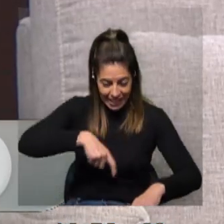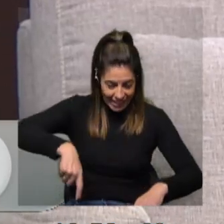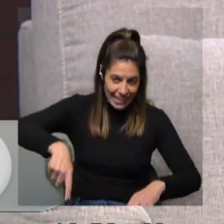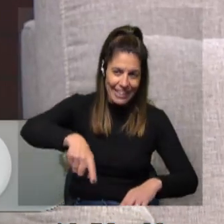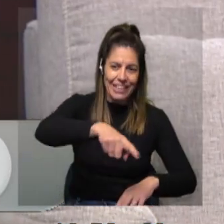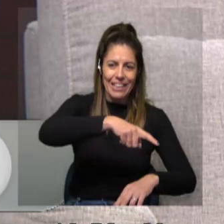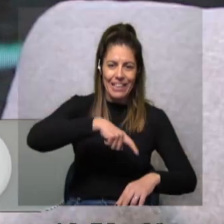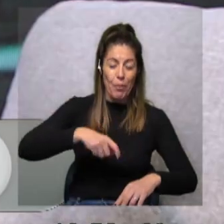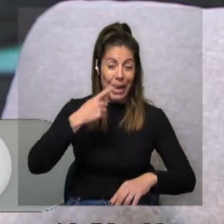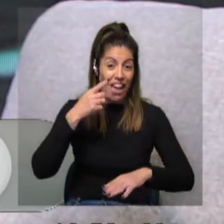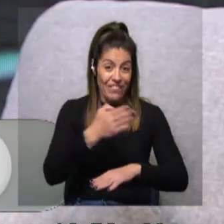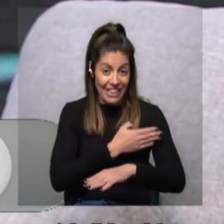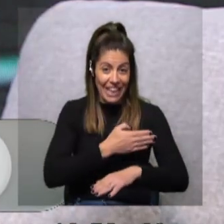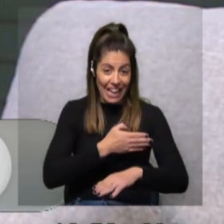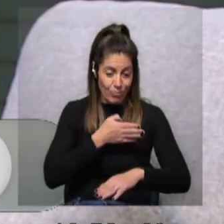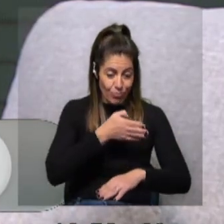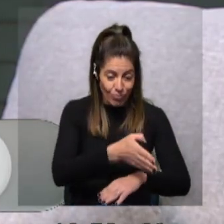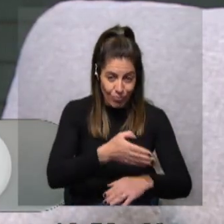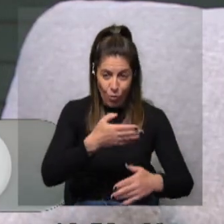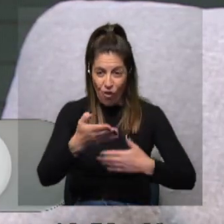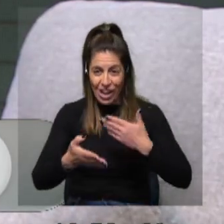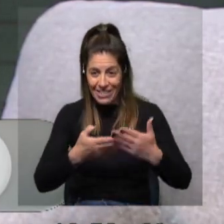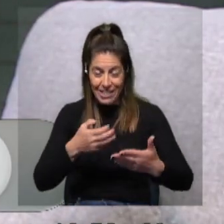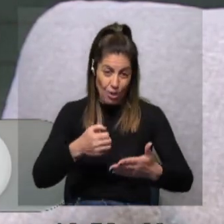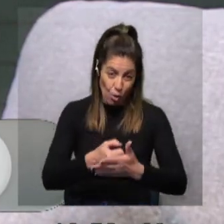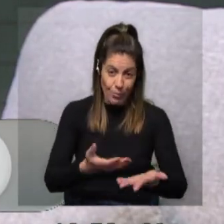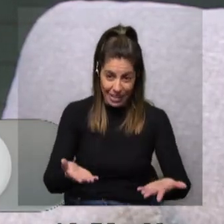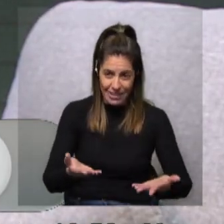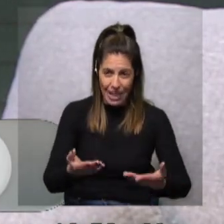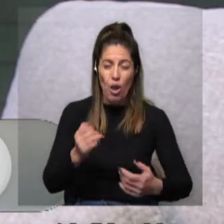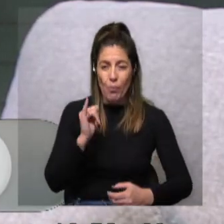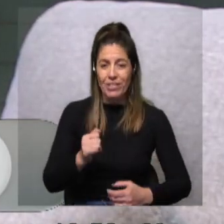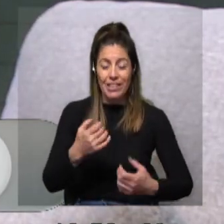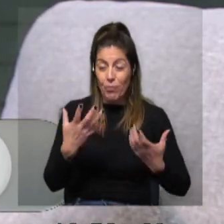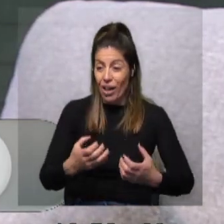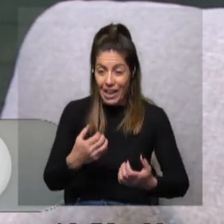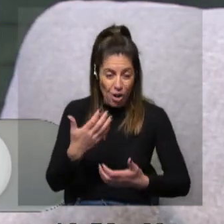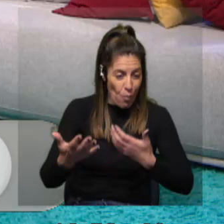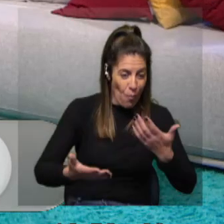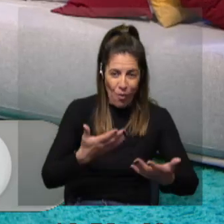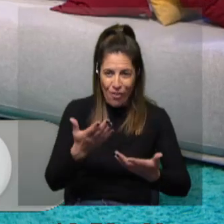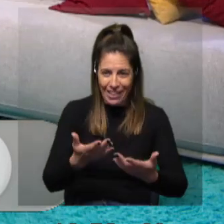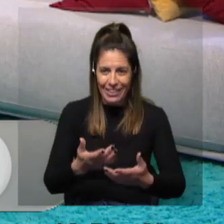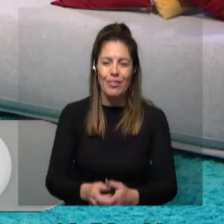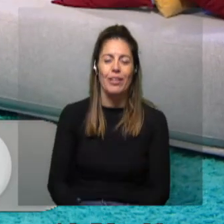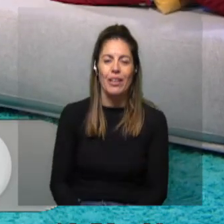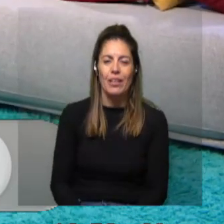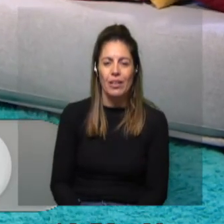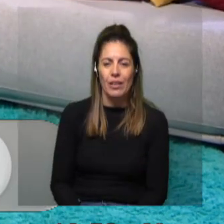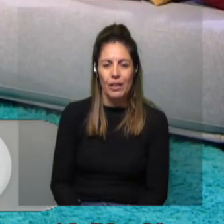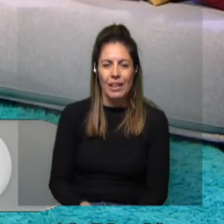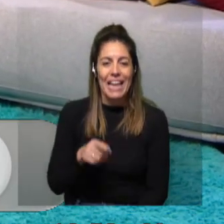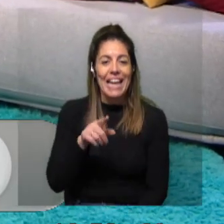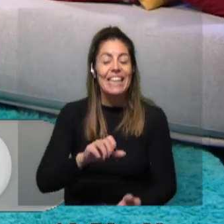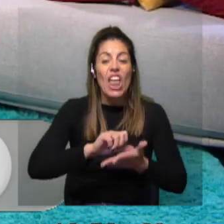para uno evitar las traslaciones un poco porque está... induce, te dan ganas de moverte un poquito. Leo, y